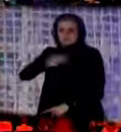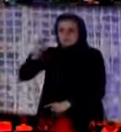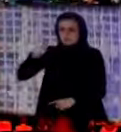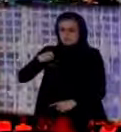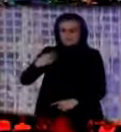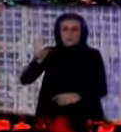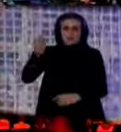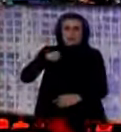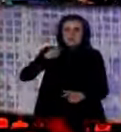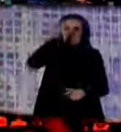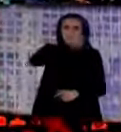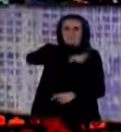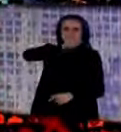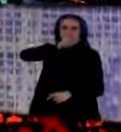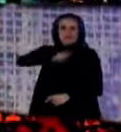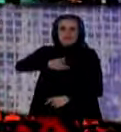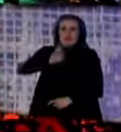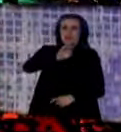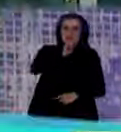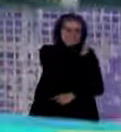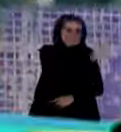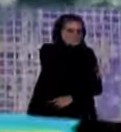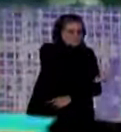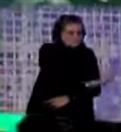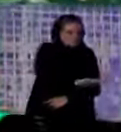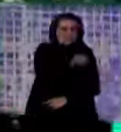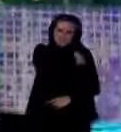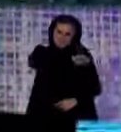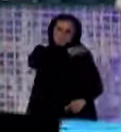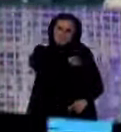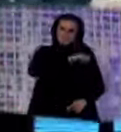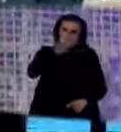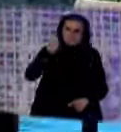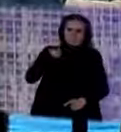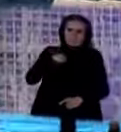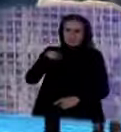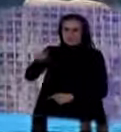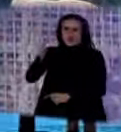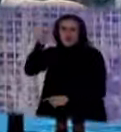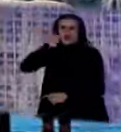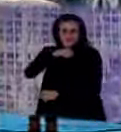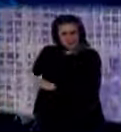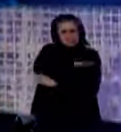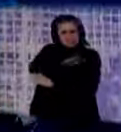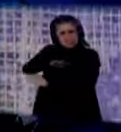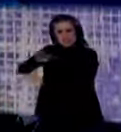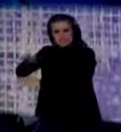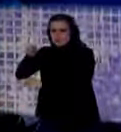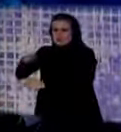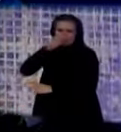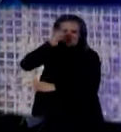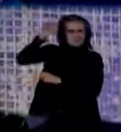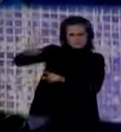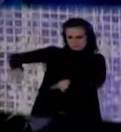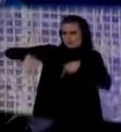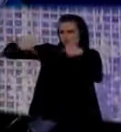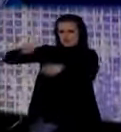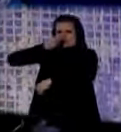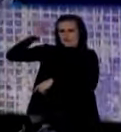carne lo que ya sintieron esas criaturas maldito pederasta es una